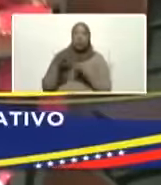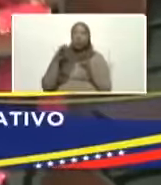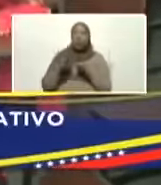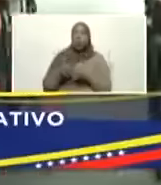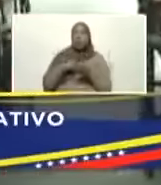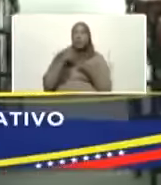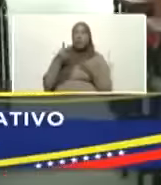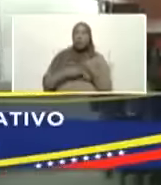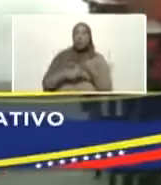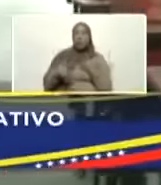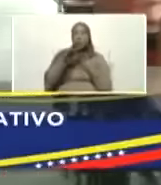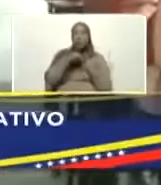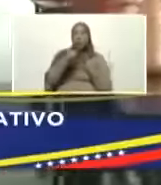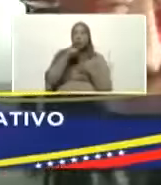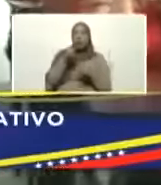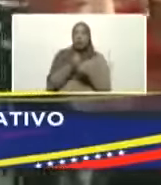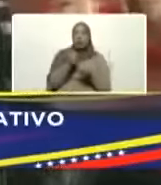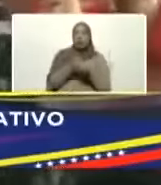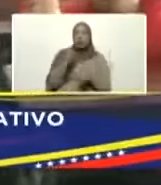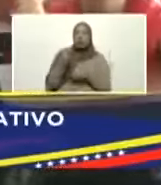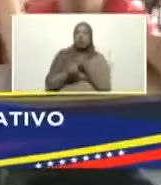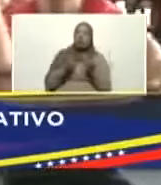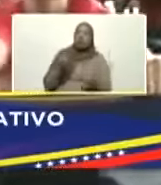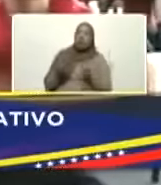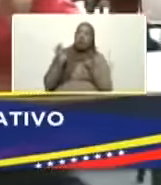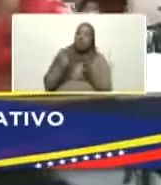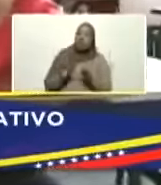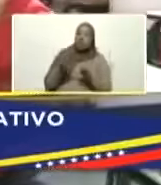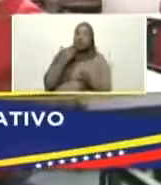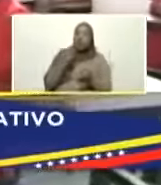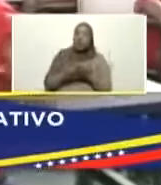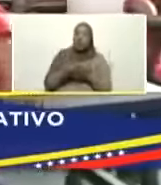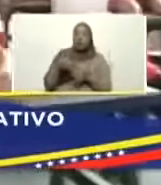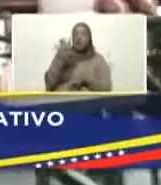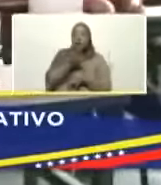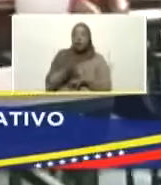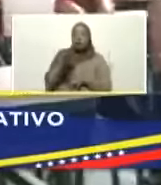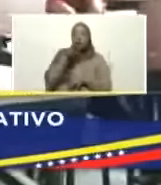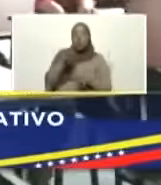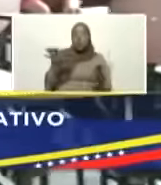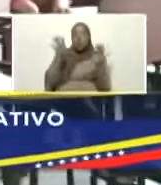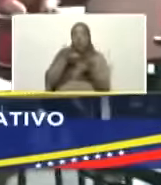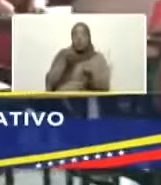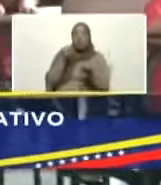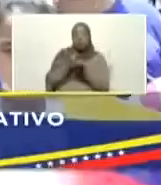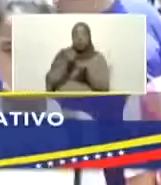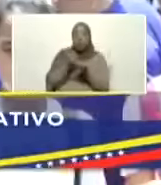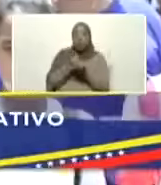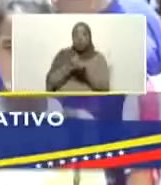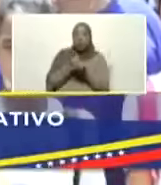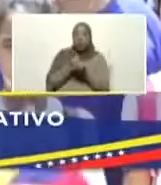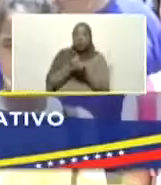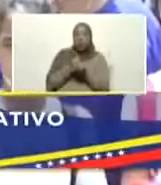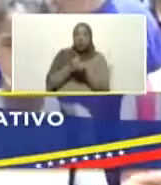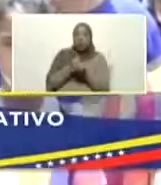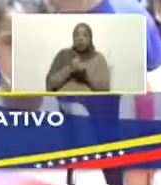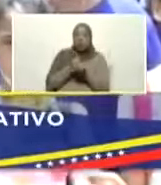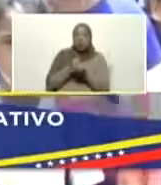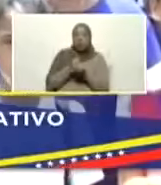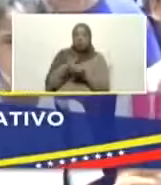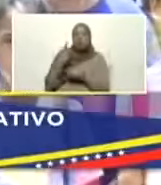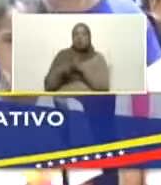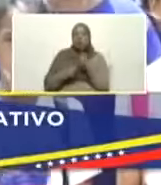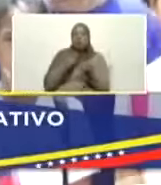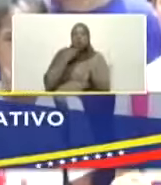brazo fuerte para que este sueño hoy se haga realidad. Gracias, presidente. Y de manera formal vamos a hacer entrega de